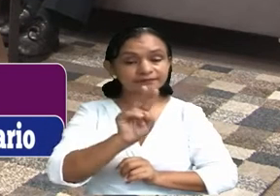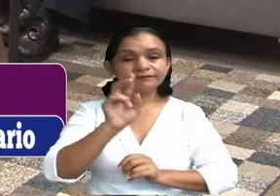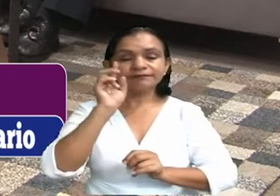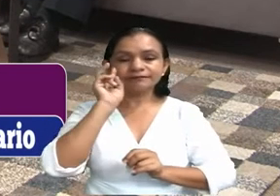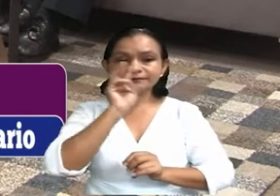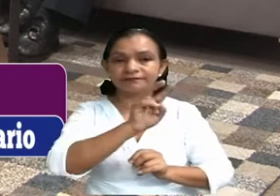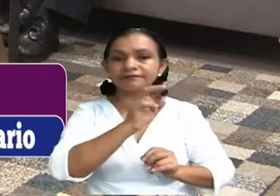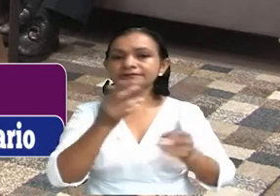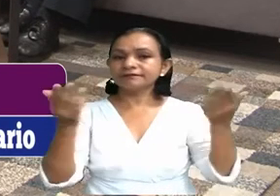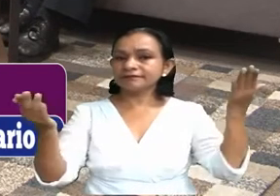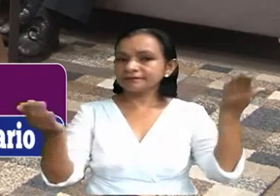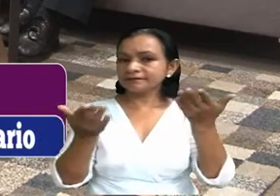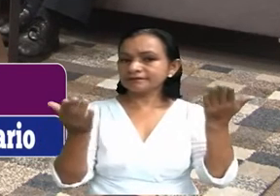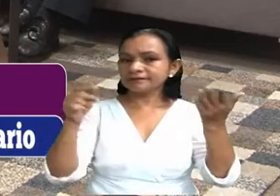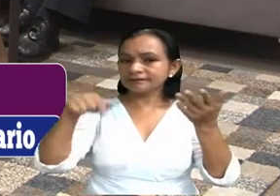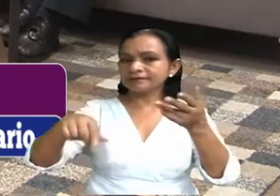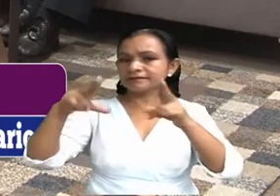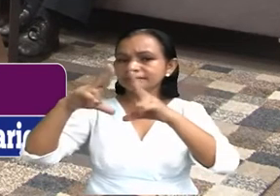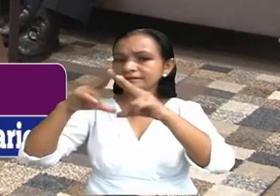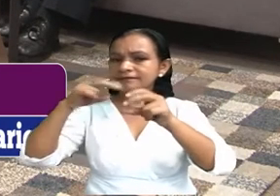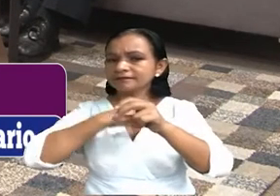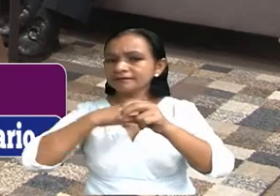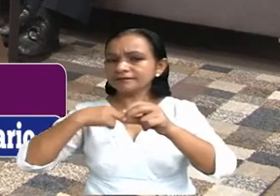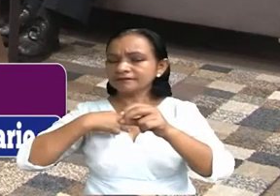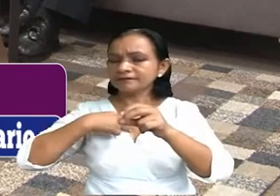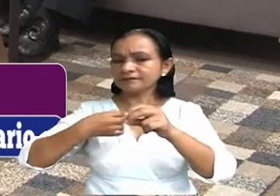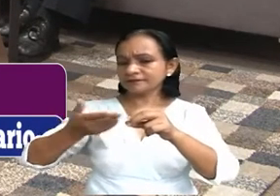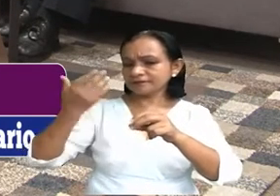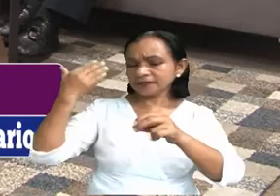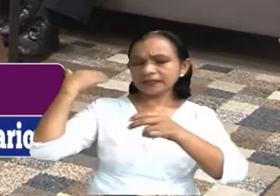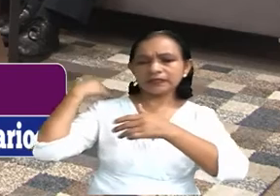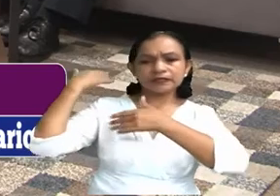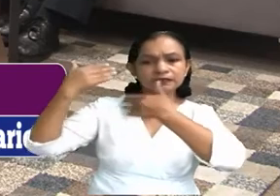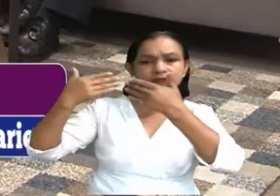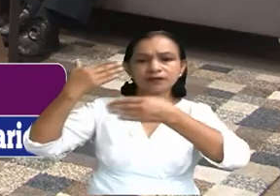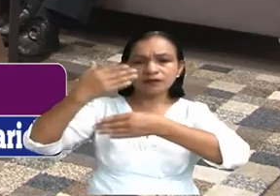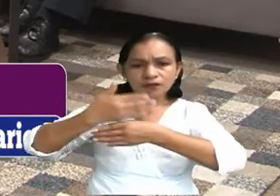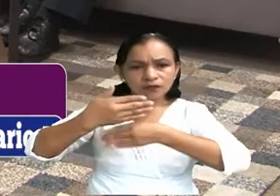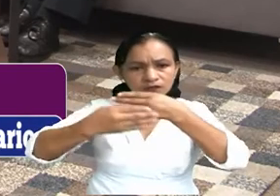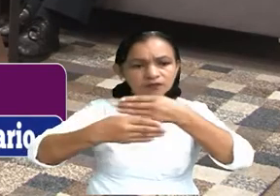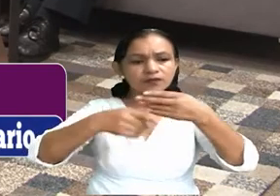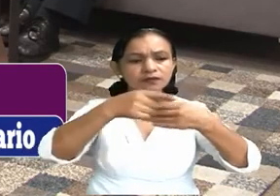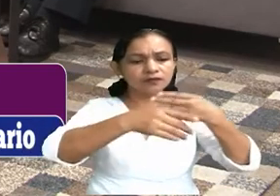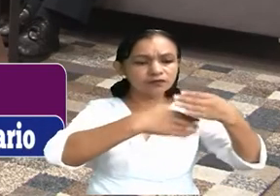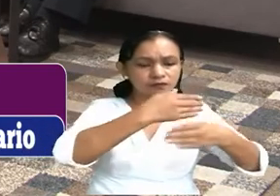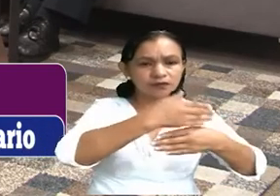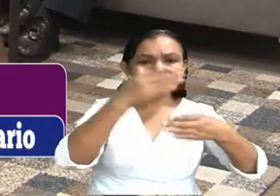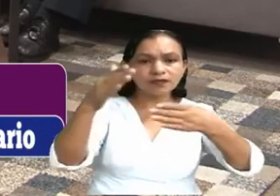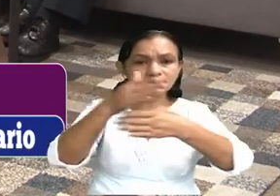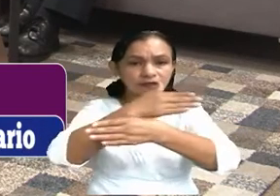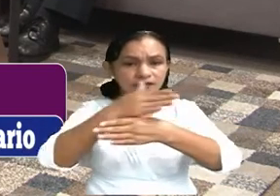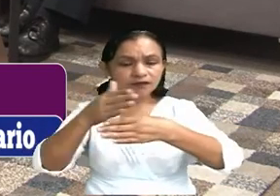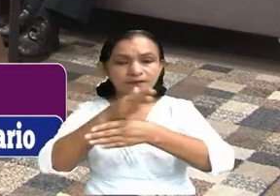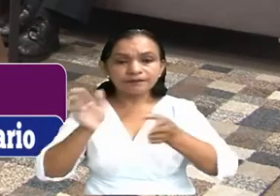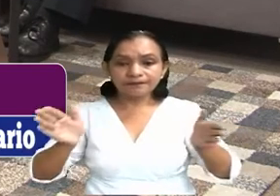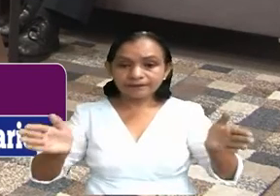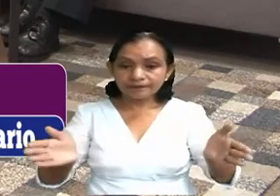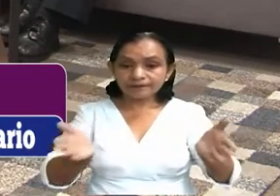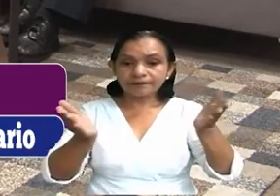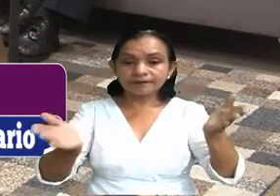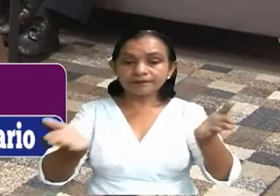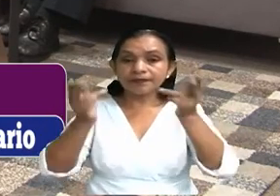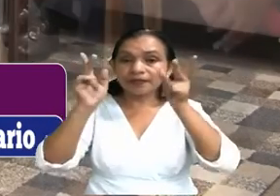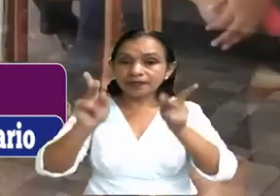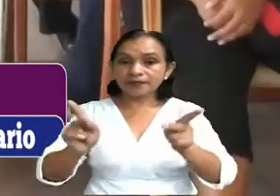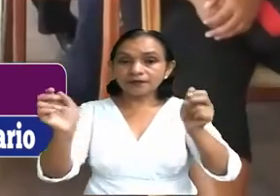reflejan cómo en Nicaragua se ha venido avanzando en las diversas líneas para ir promoviendo la inclusión de